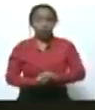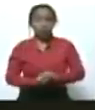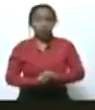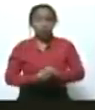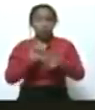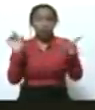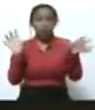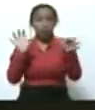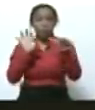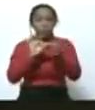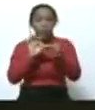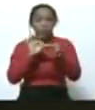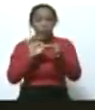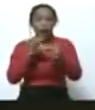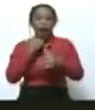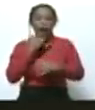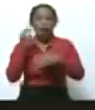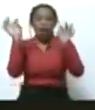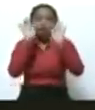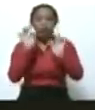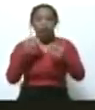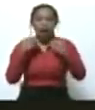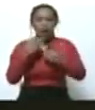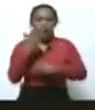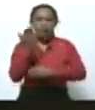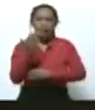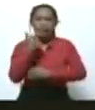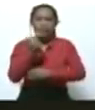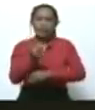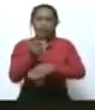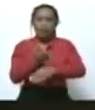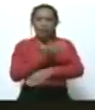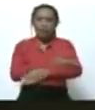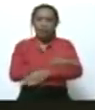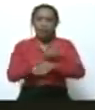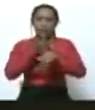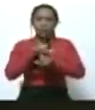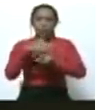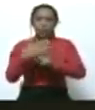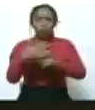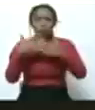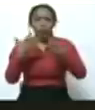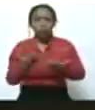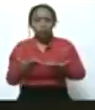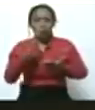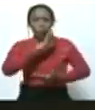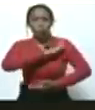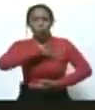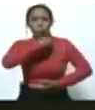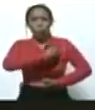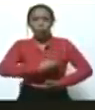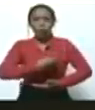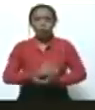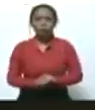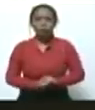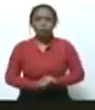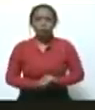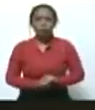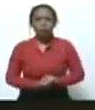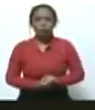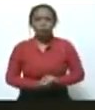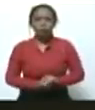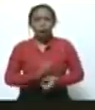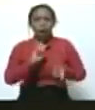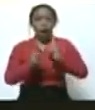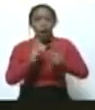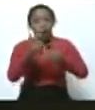vinculo de alguna manera también a lo que usted planteaba antes, ¿no? La situación en Ucrania. Hubo algunas